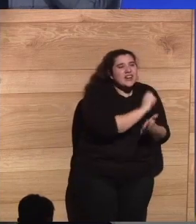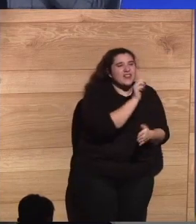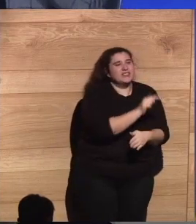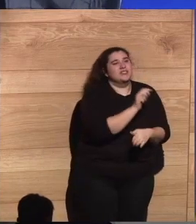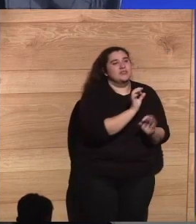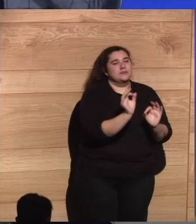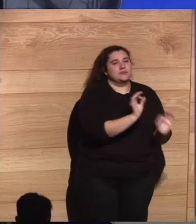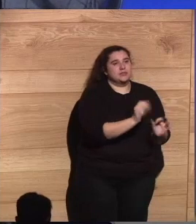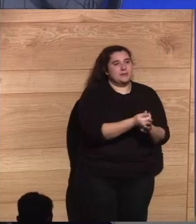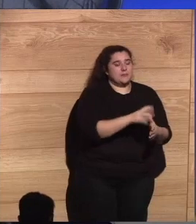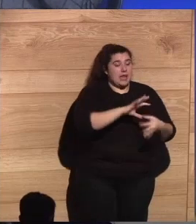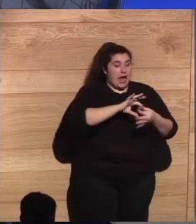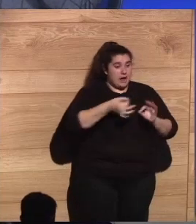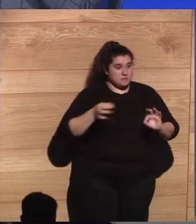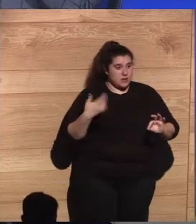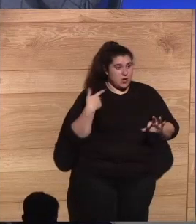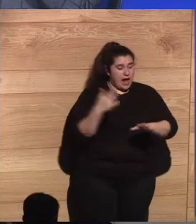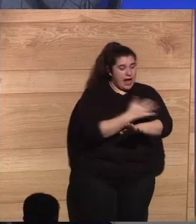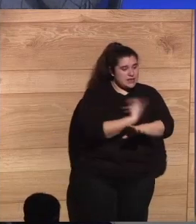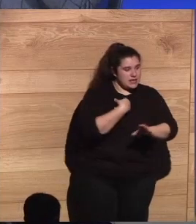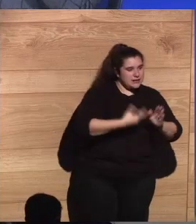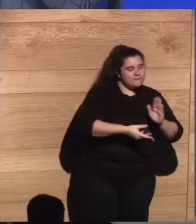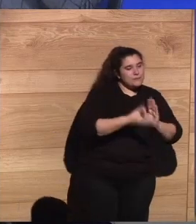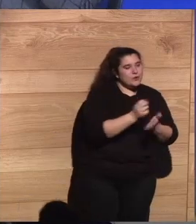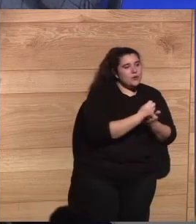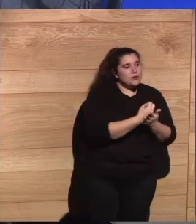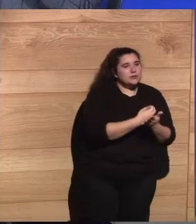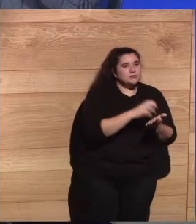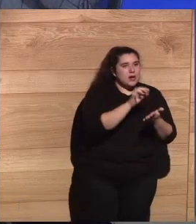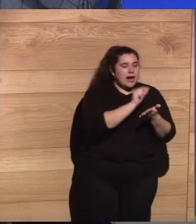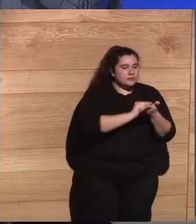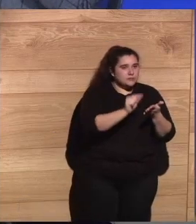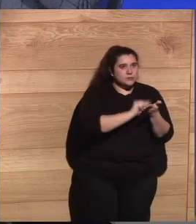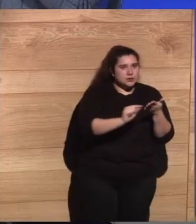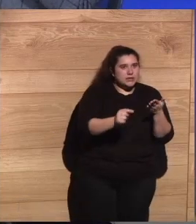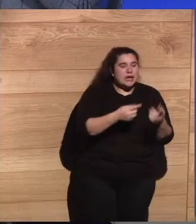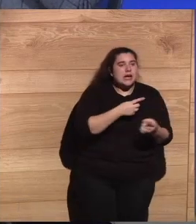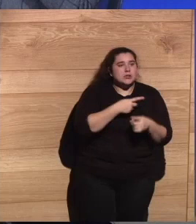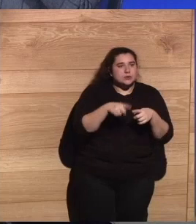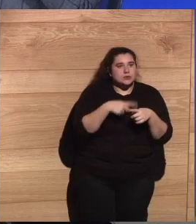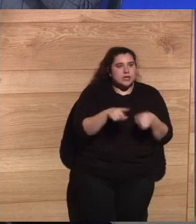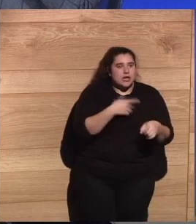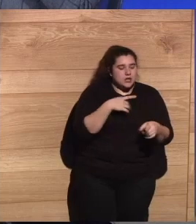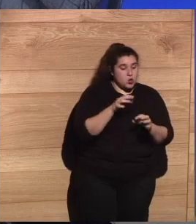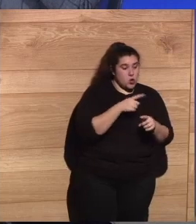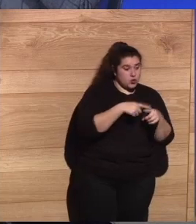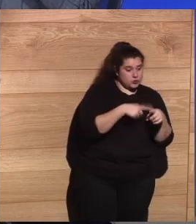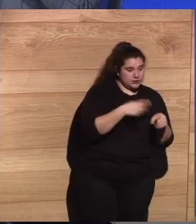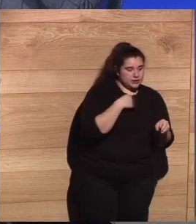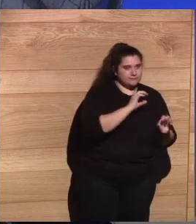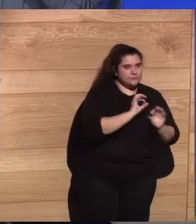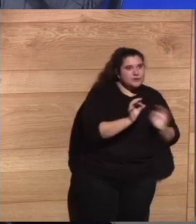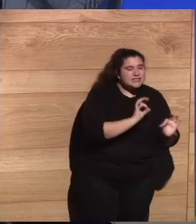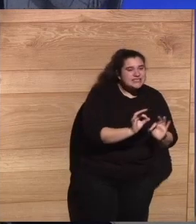Granada antes de desmantelarlo todo, de apuntar dónde estaba cada cosa, qué tenía, cuáles eran sus objetos, qué había